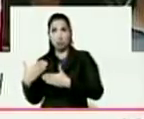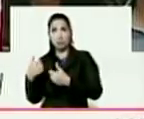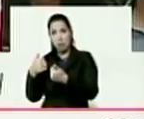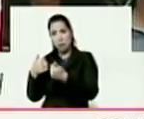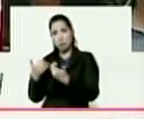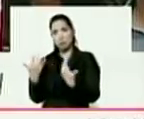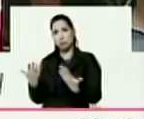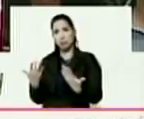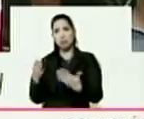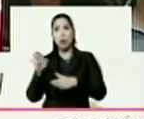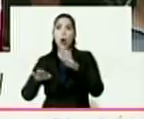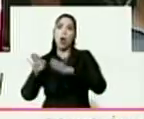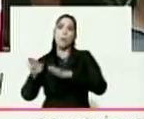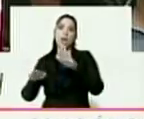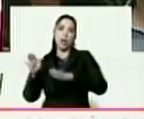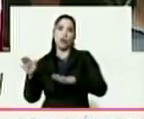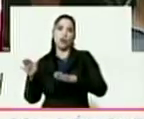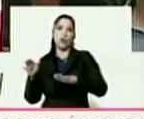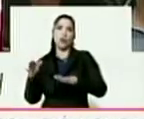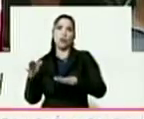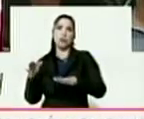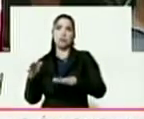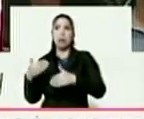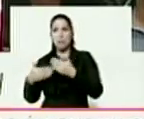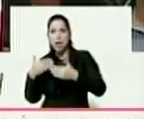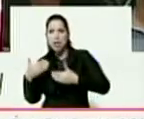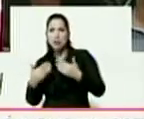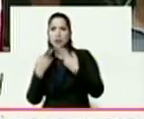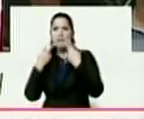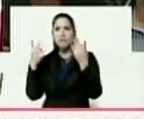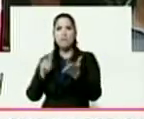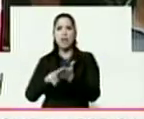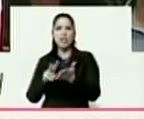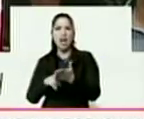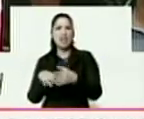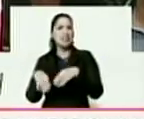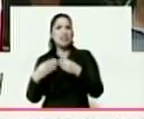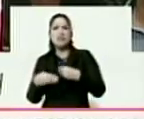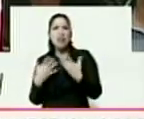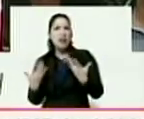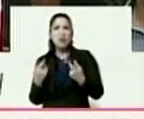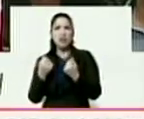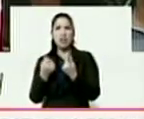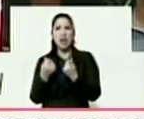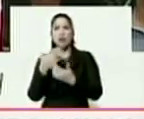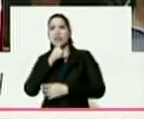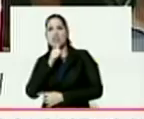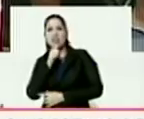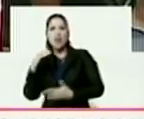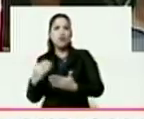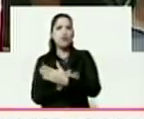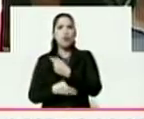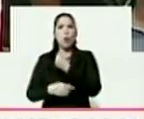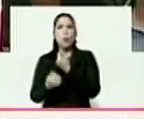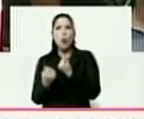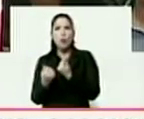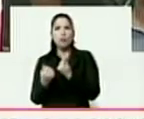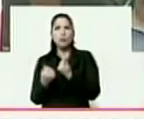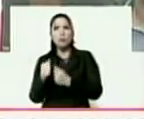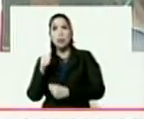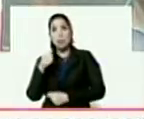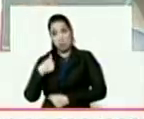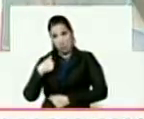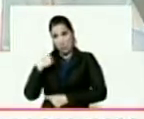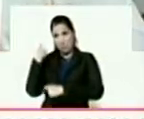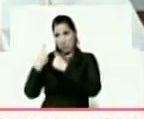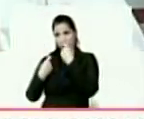por lo menos es un avance pues que salga la verdad que hicieron con esa plata quién se la robó cómo se la robaron siempre me preguntan